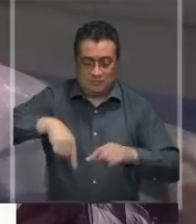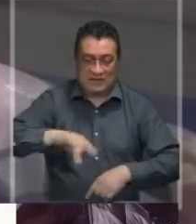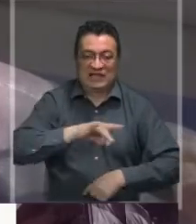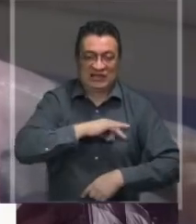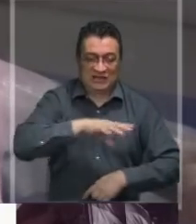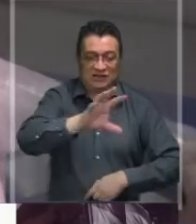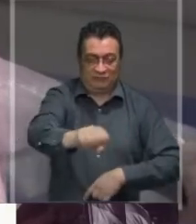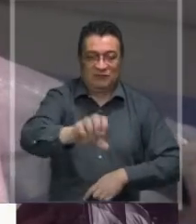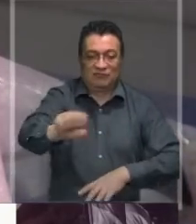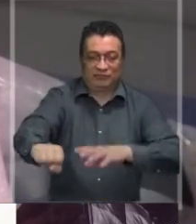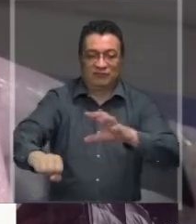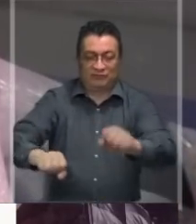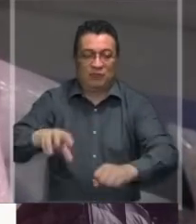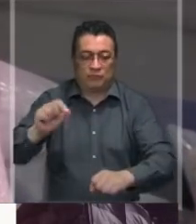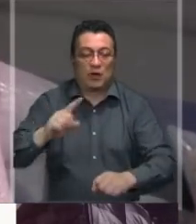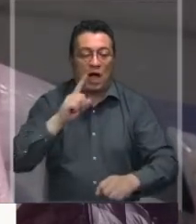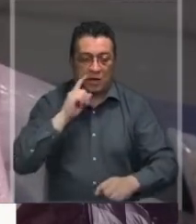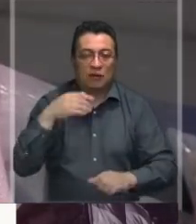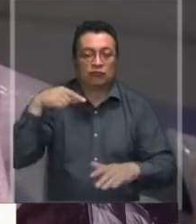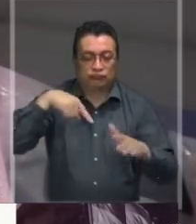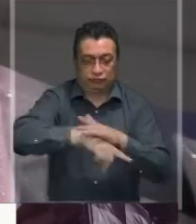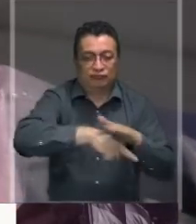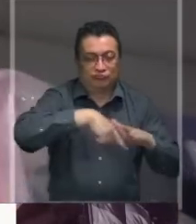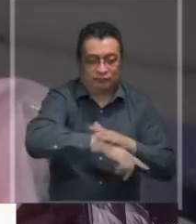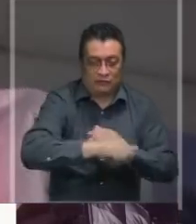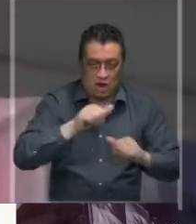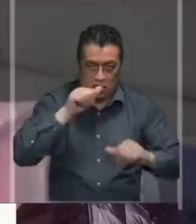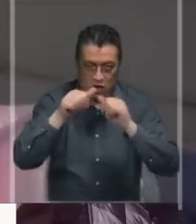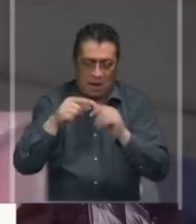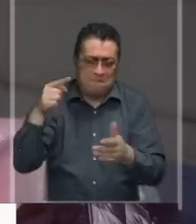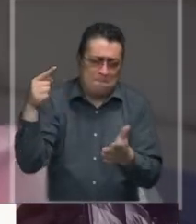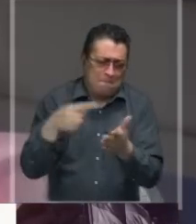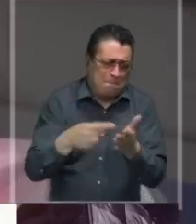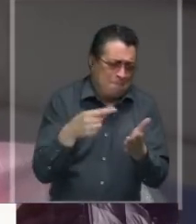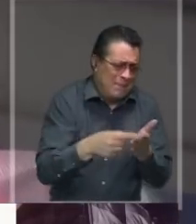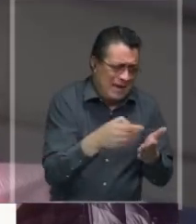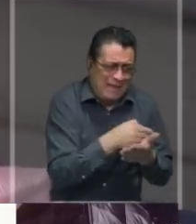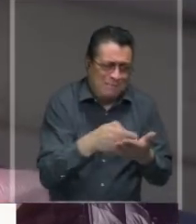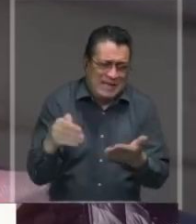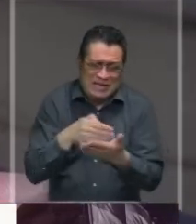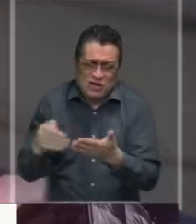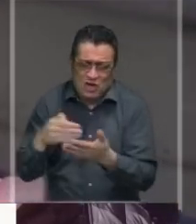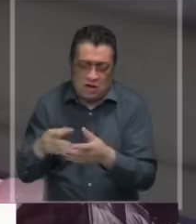y maquinando operaciones de internación de droga por miles de millones de pesos.